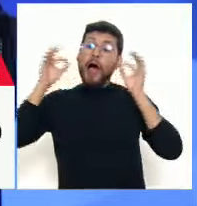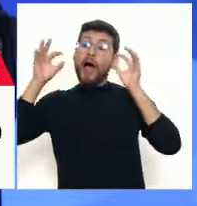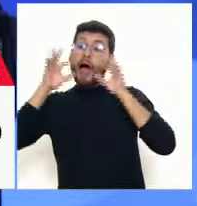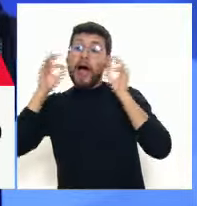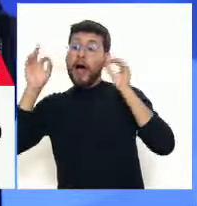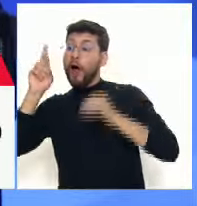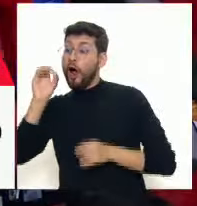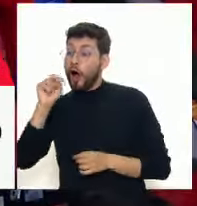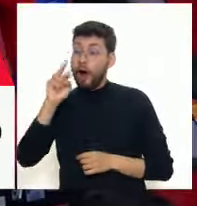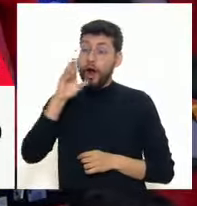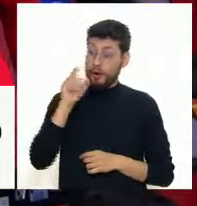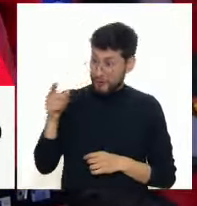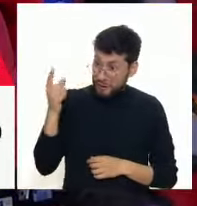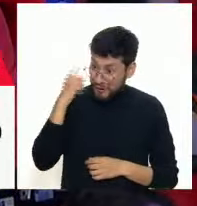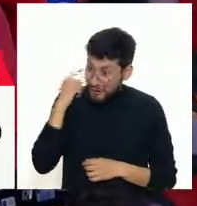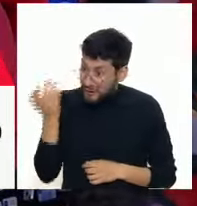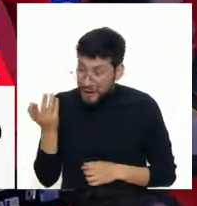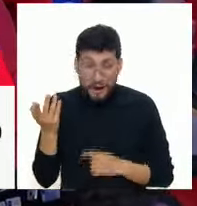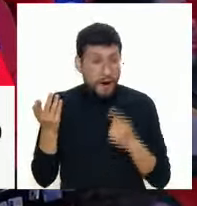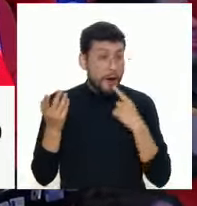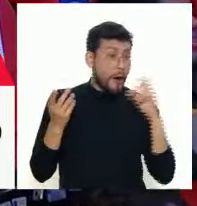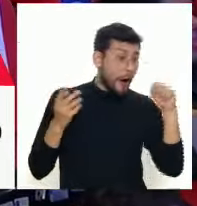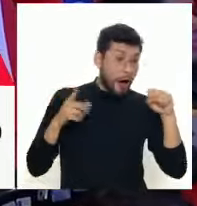¿La escucharon?